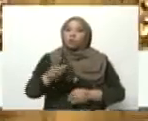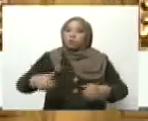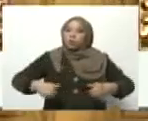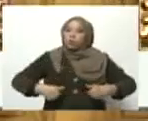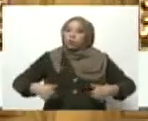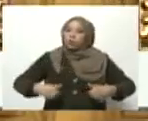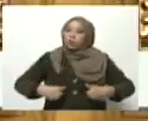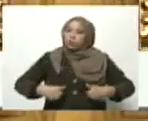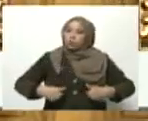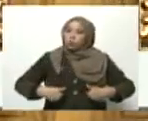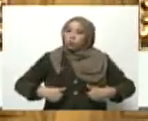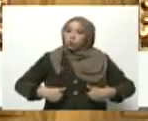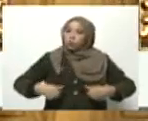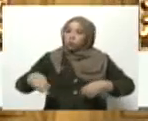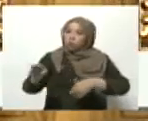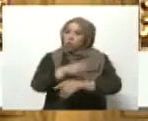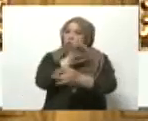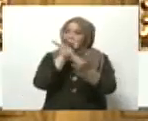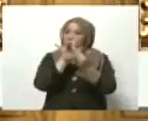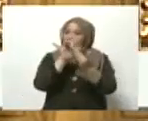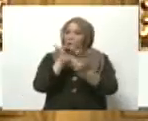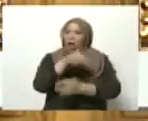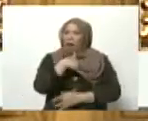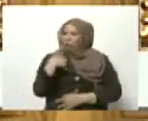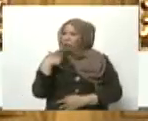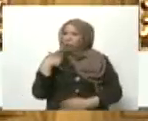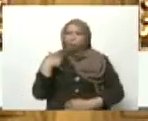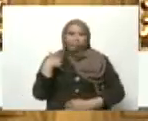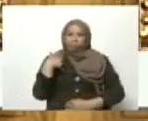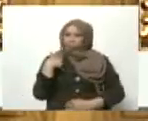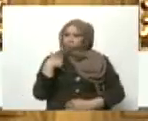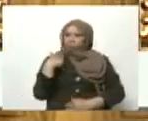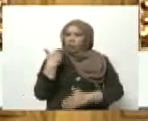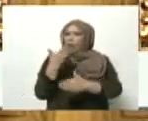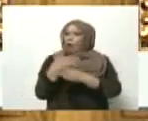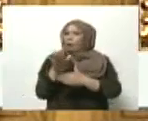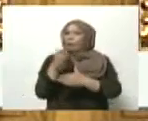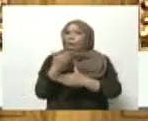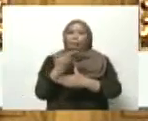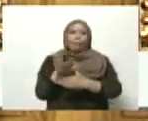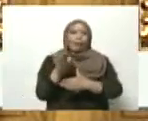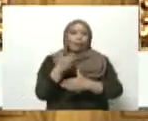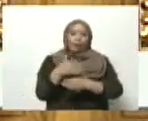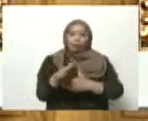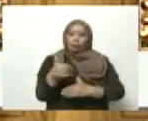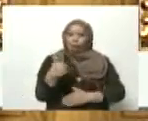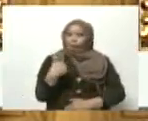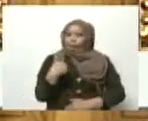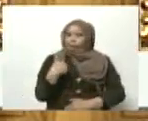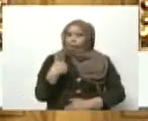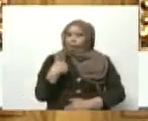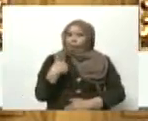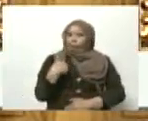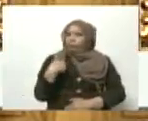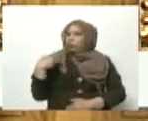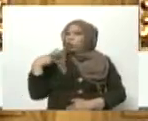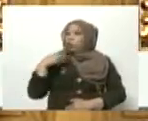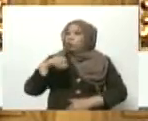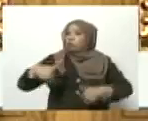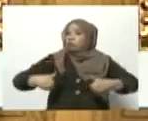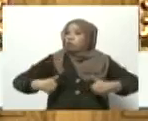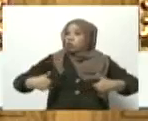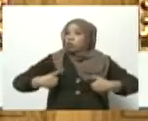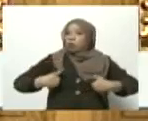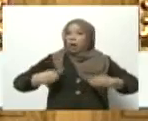directa. No es que nos quieren a nosotros. No le importamos para nada. Ellos lo que dicen es, no vamos a sacrificar vidas